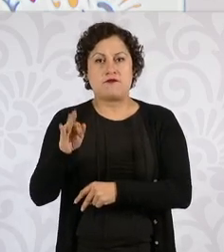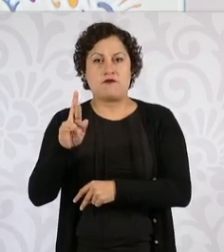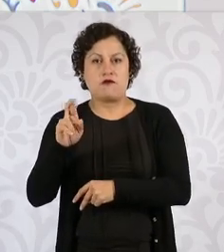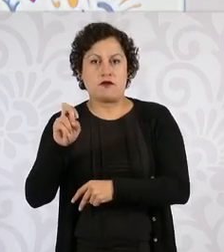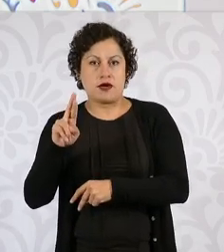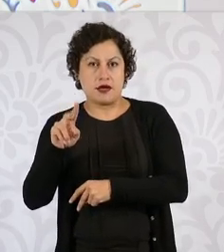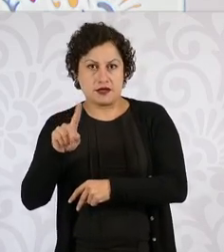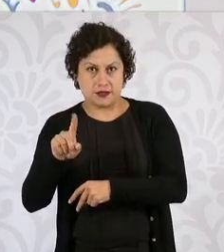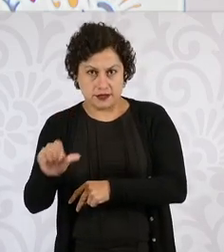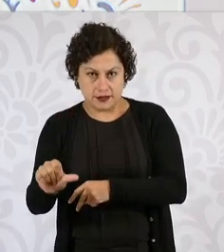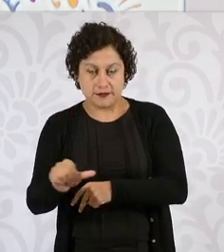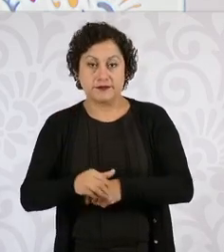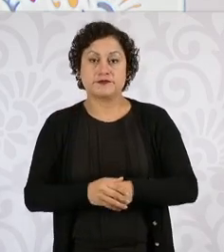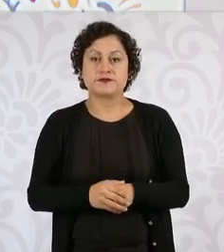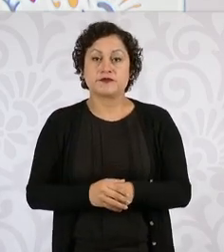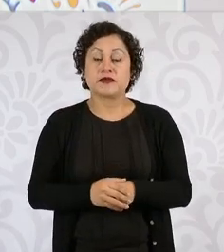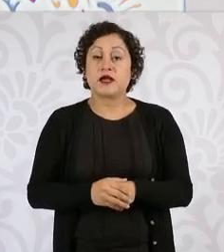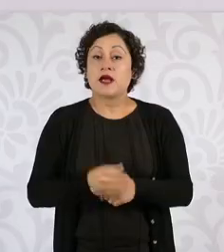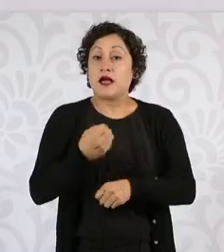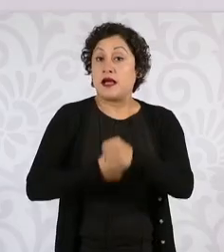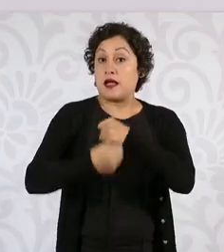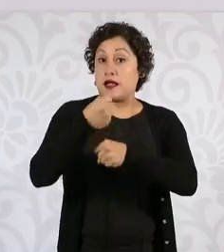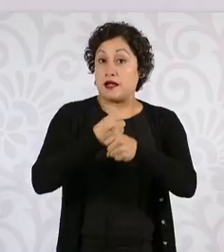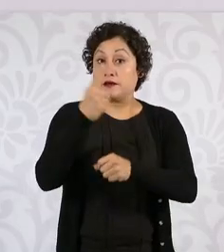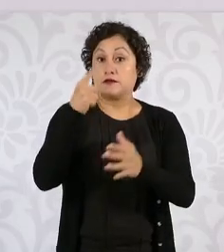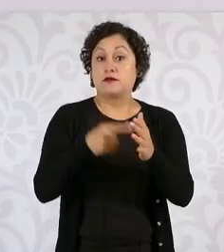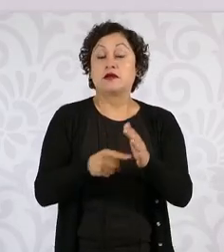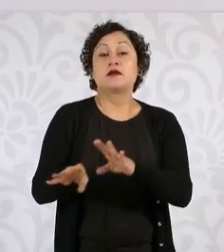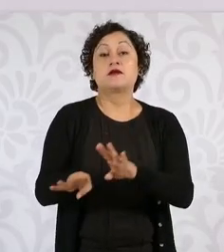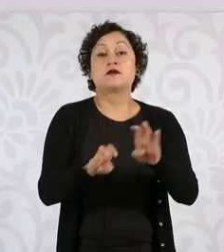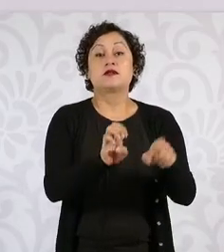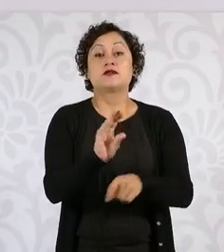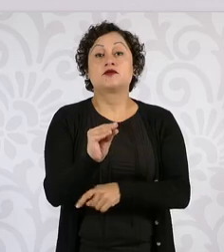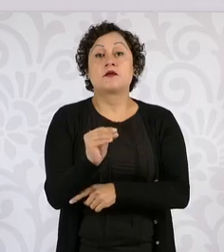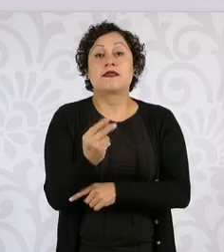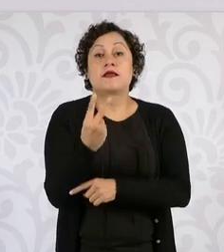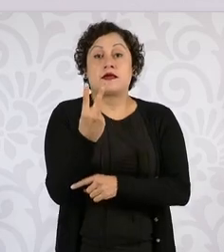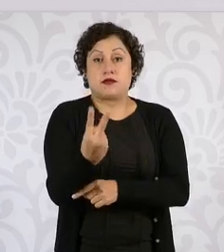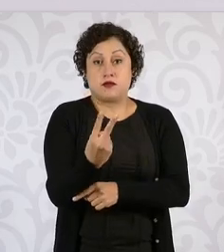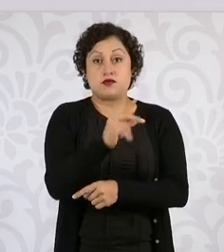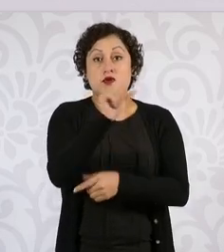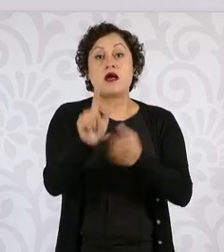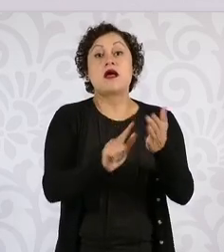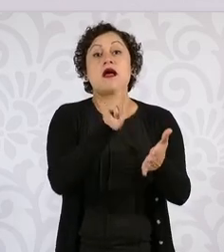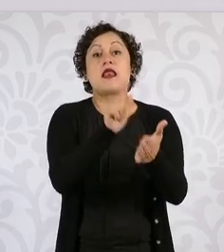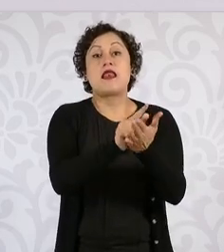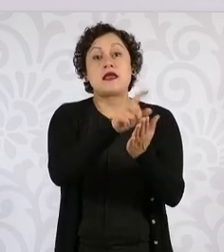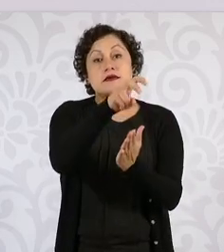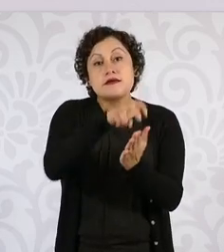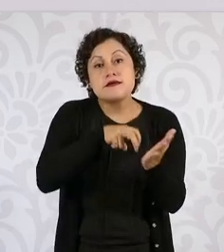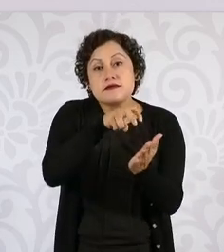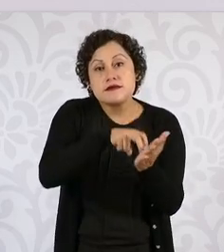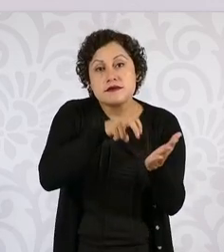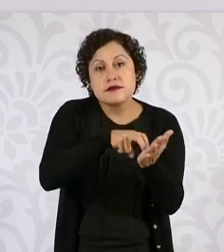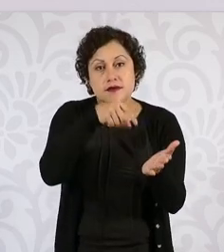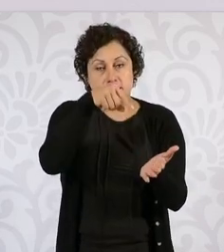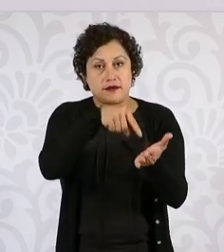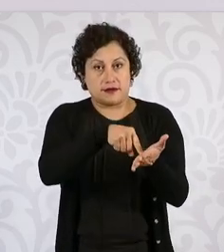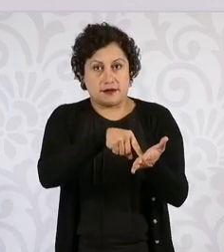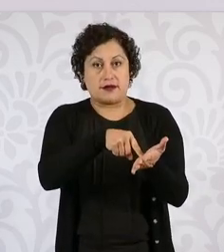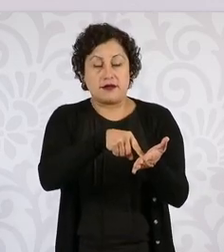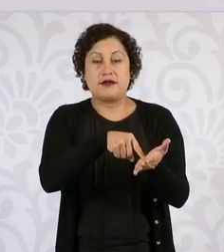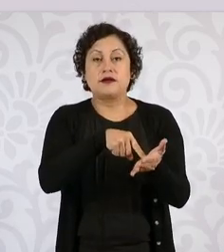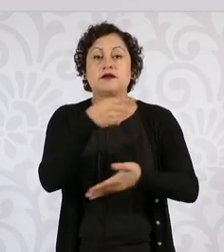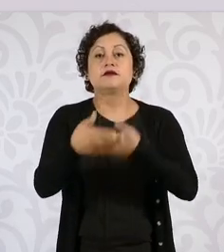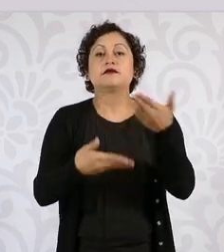En el año 1992 se modifica la Ley de Servicio Público de Energía Eléctrica y ahí